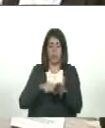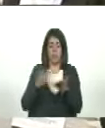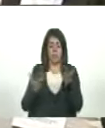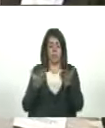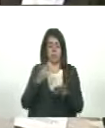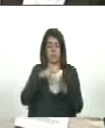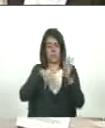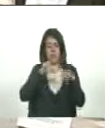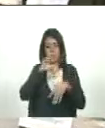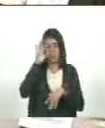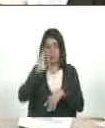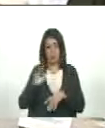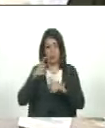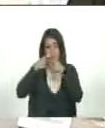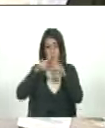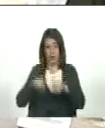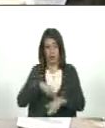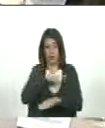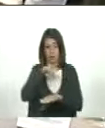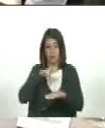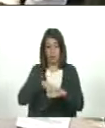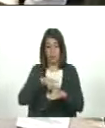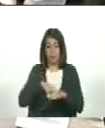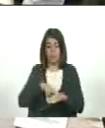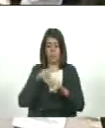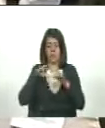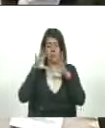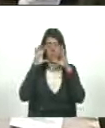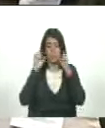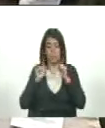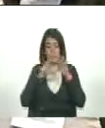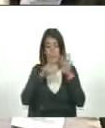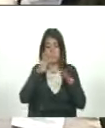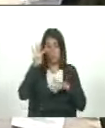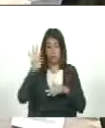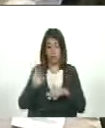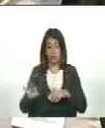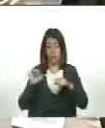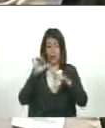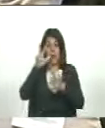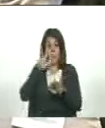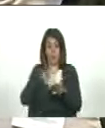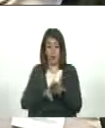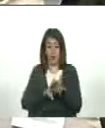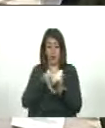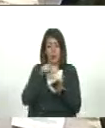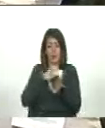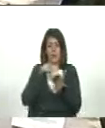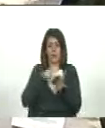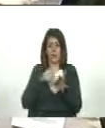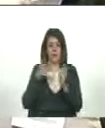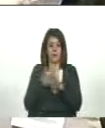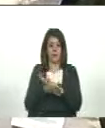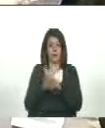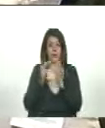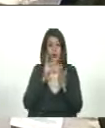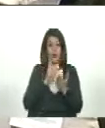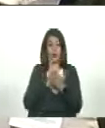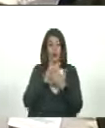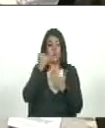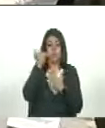equivale al 13% del presupuesto nacional, en el entendido que el 74% de lo que estamos aprobando para el endeudamiento son